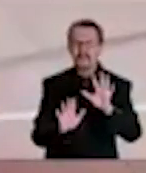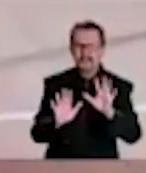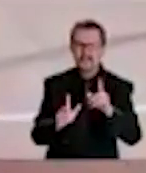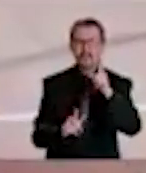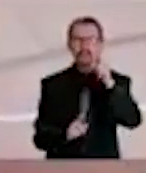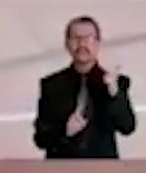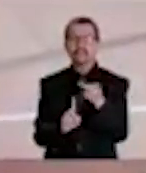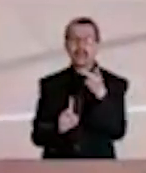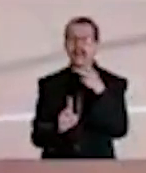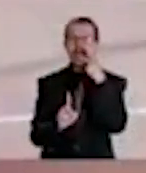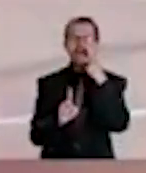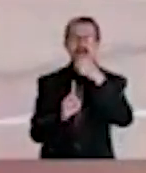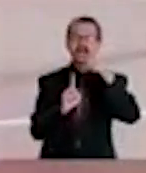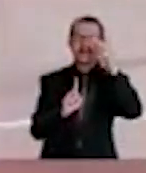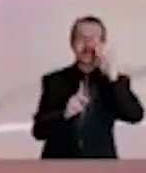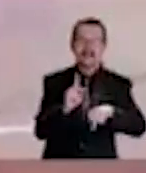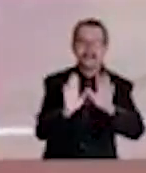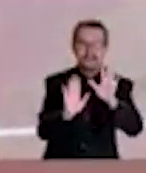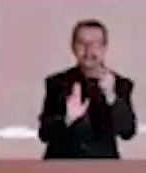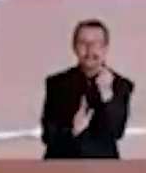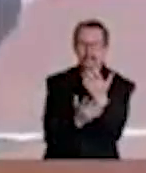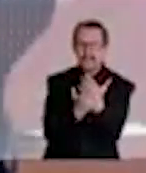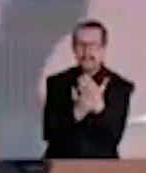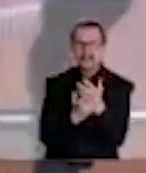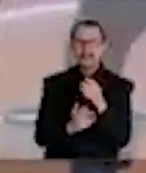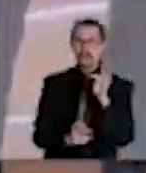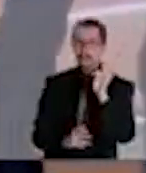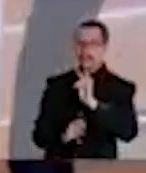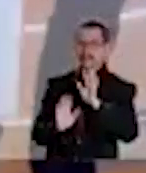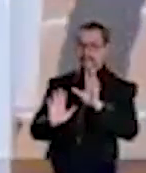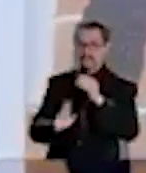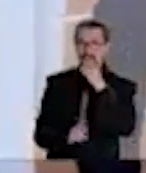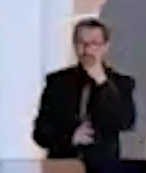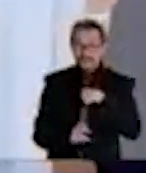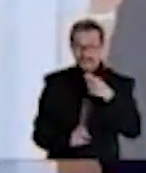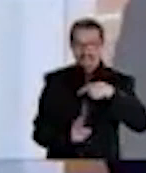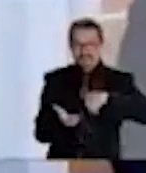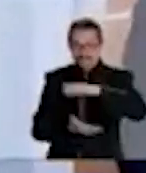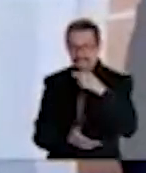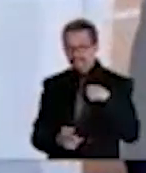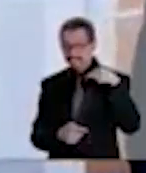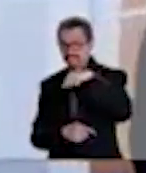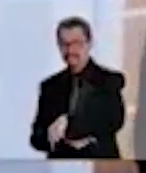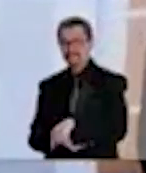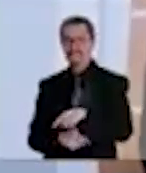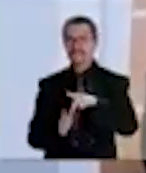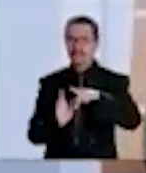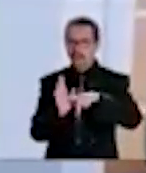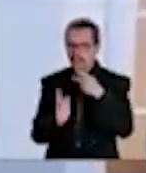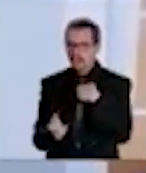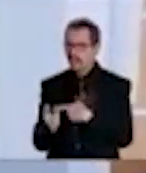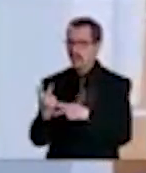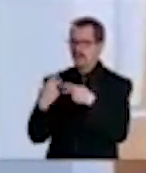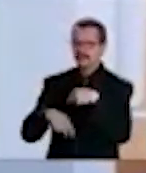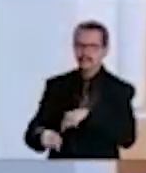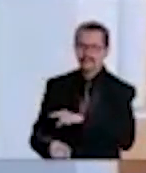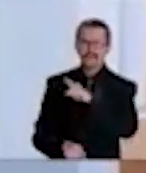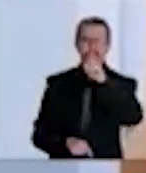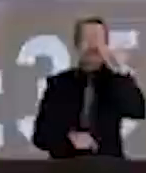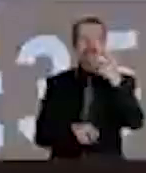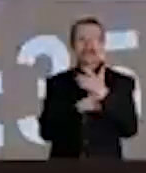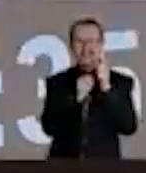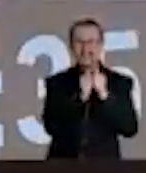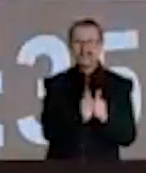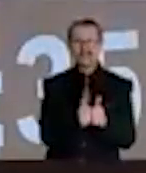por gusto sino por necesidad deportados de este lado puedan regresar a sus vidas que se comprometería un gobierno